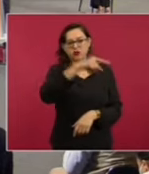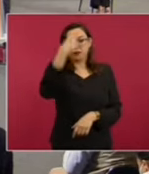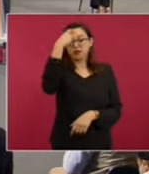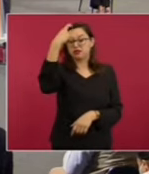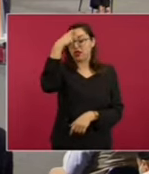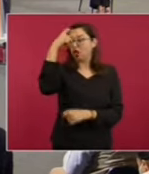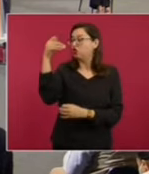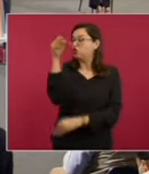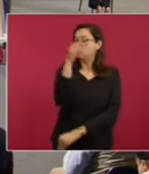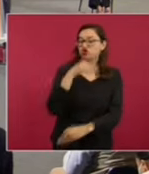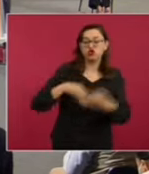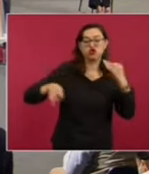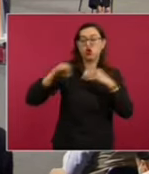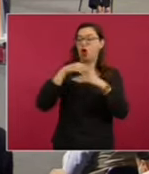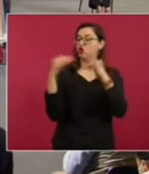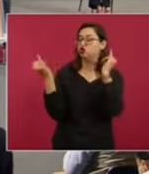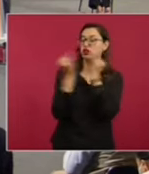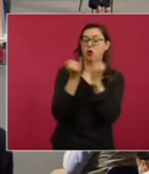¿Saben cuántas hectáreas